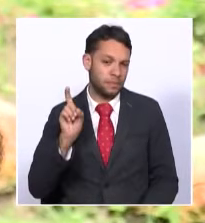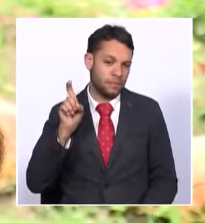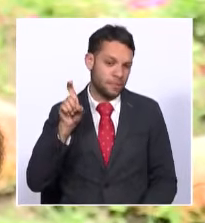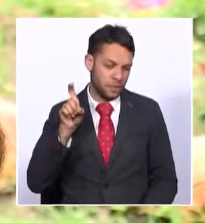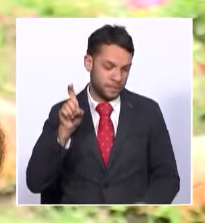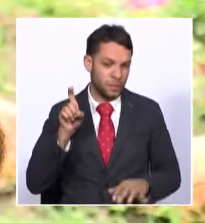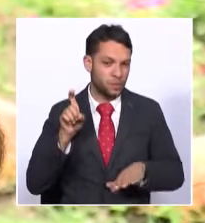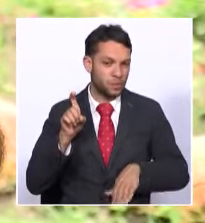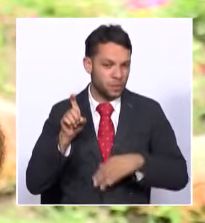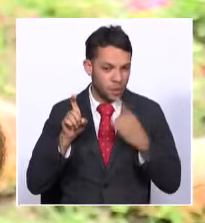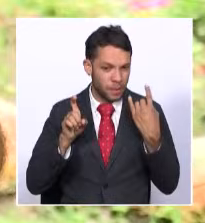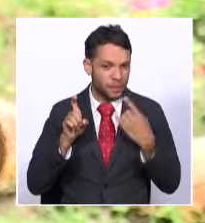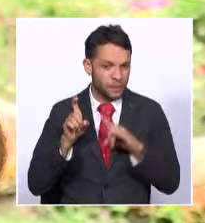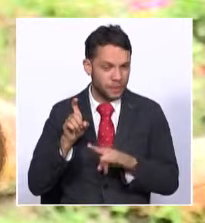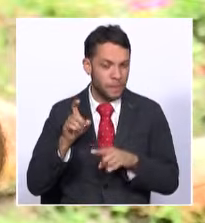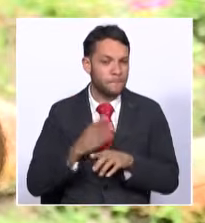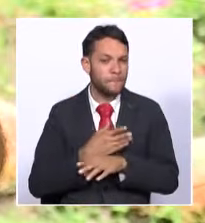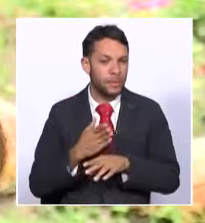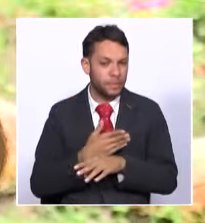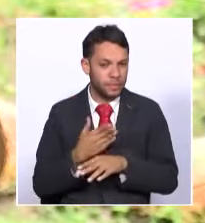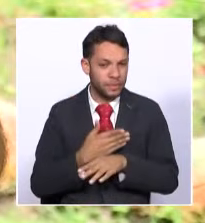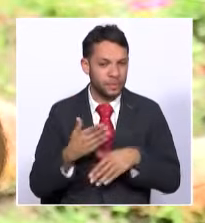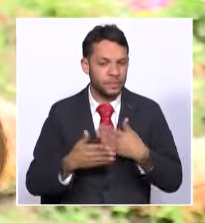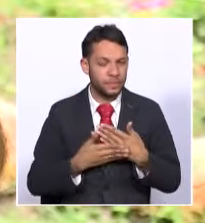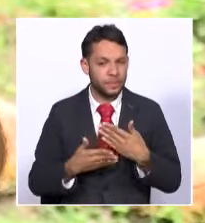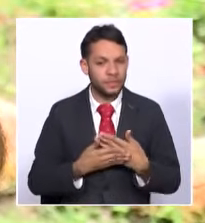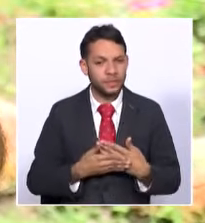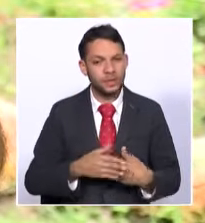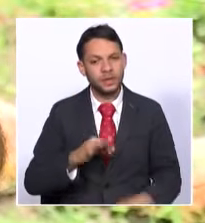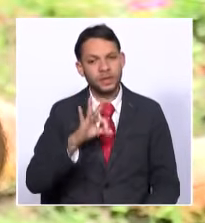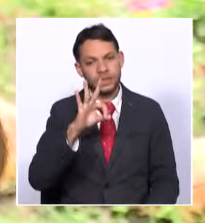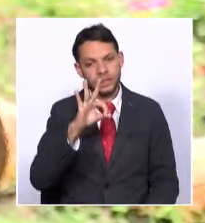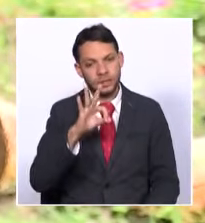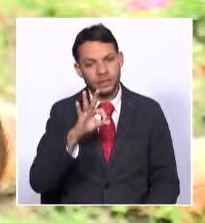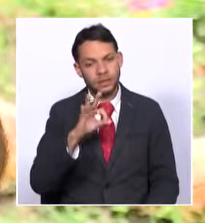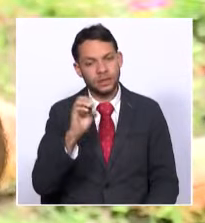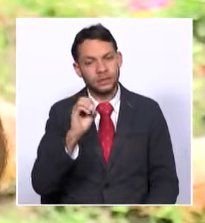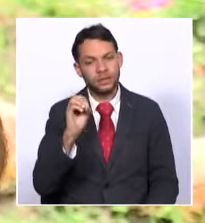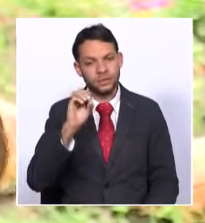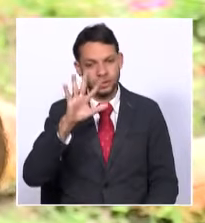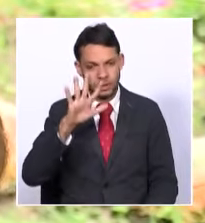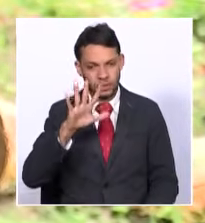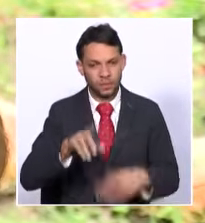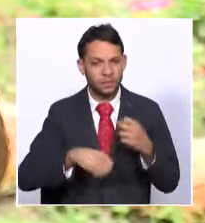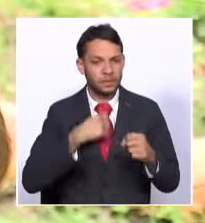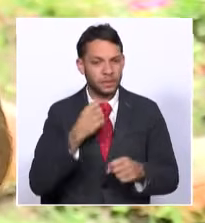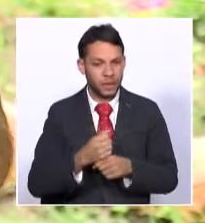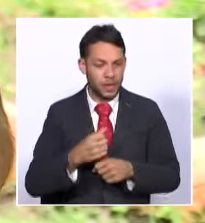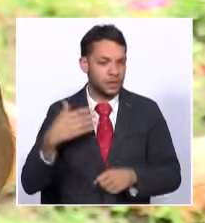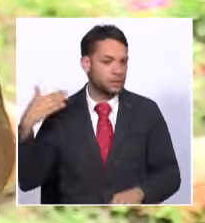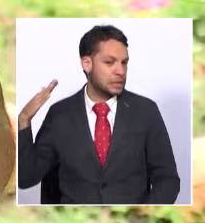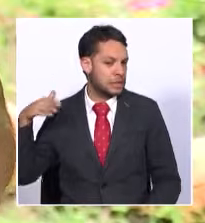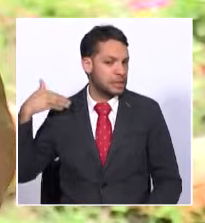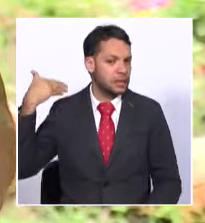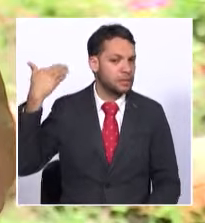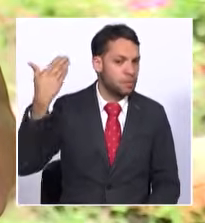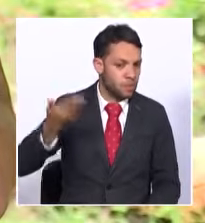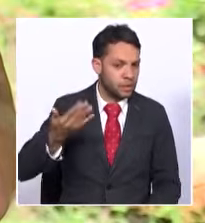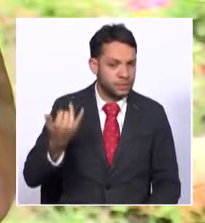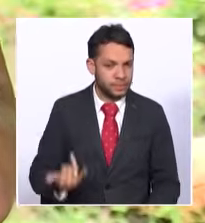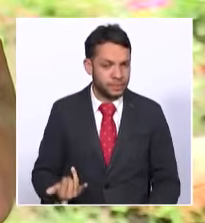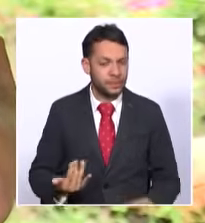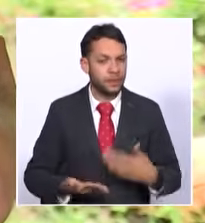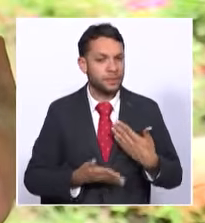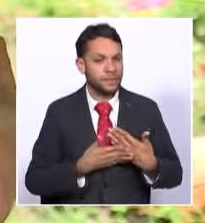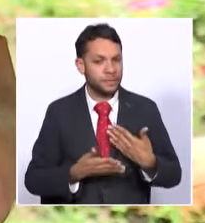digamos que sus síntomas después de 3, 4, hasta 5 años después, y ese dolor comienza a